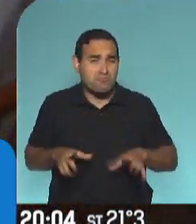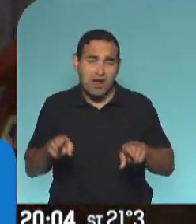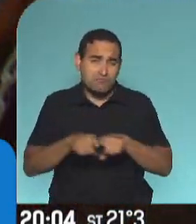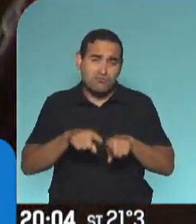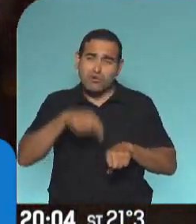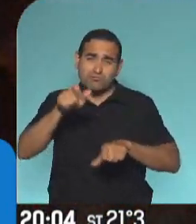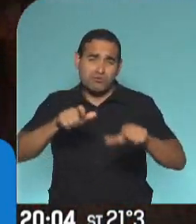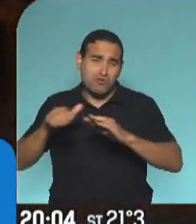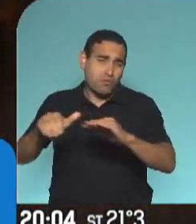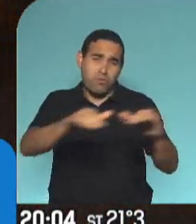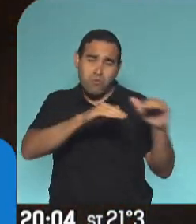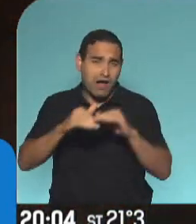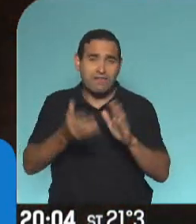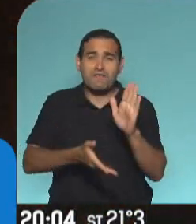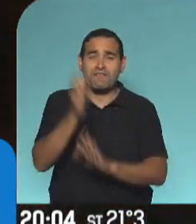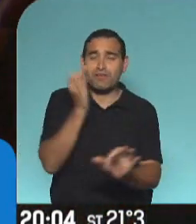iban al colegio los chicos.